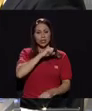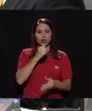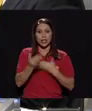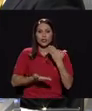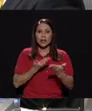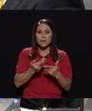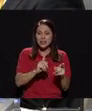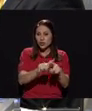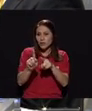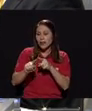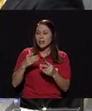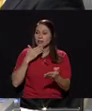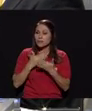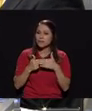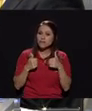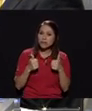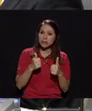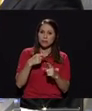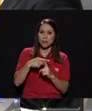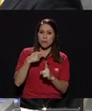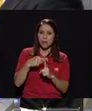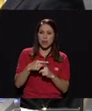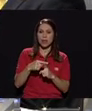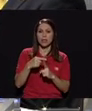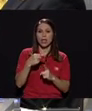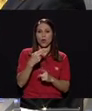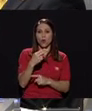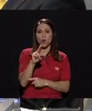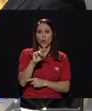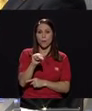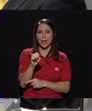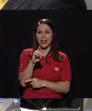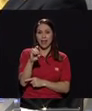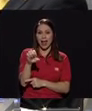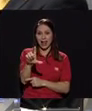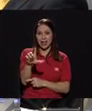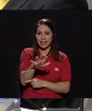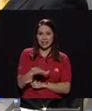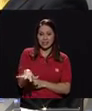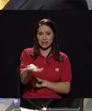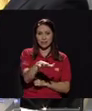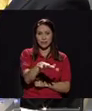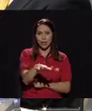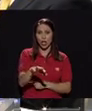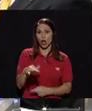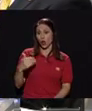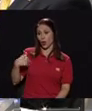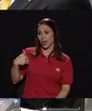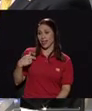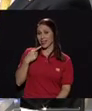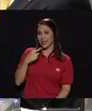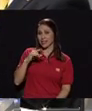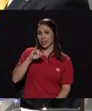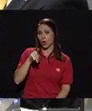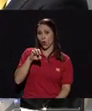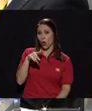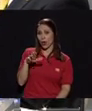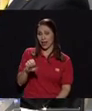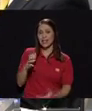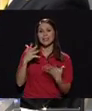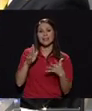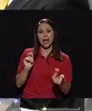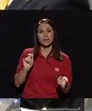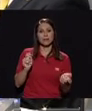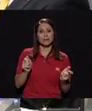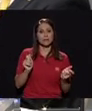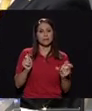los servicios ecosistémicos de los humedales. Lo importante aquí es hacer notar que de alguna manera lo que plantea don Jorge ya ha ido